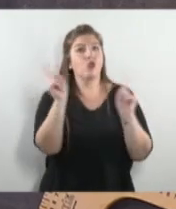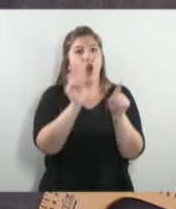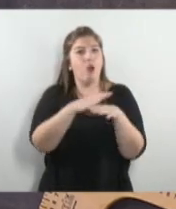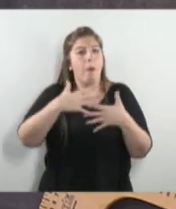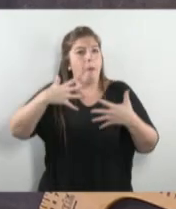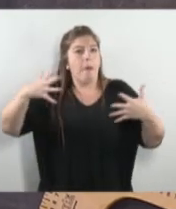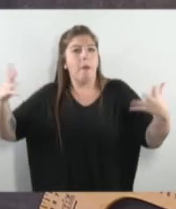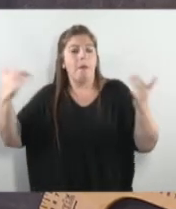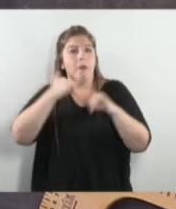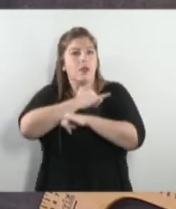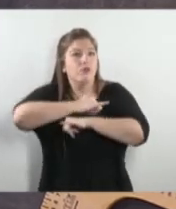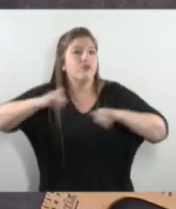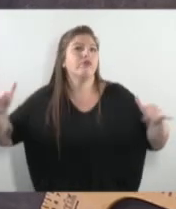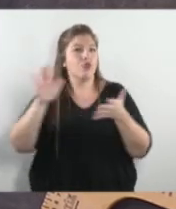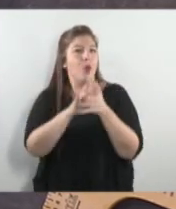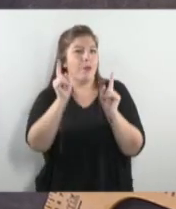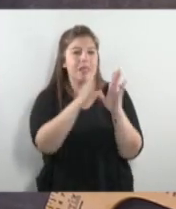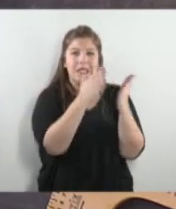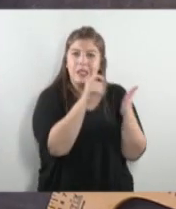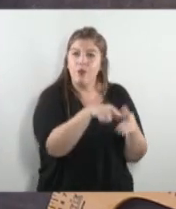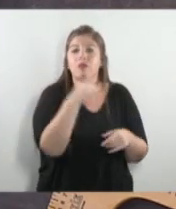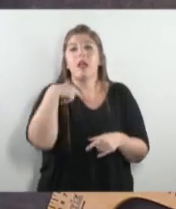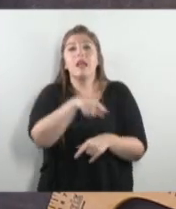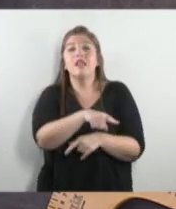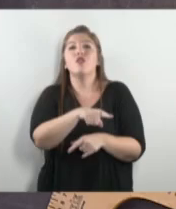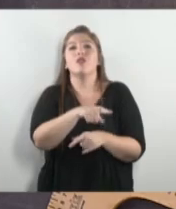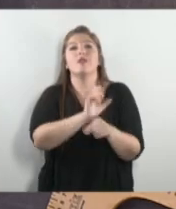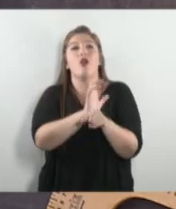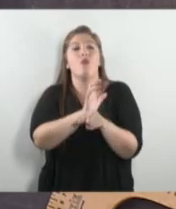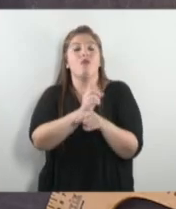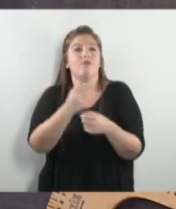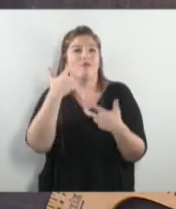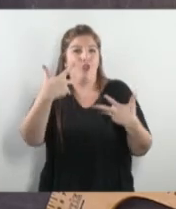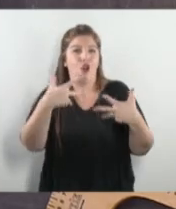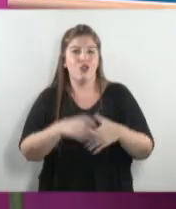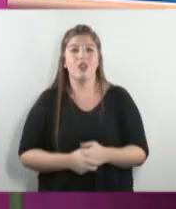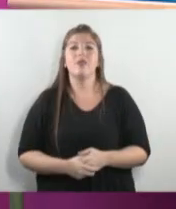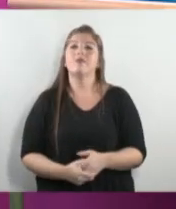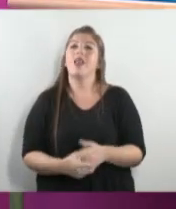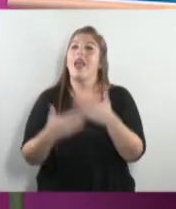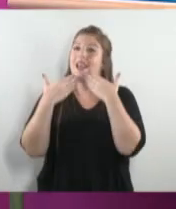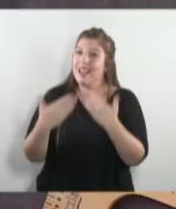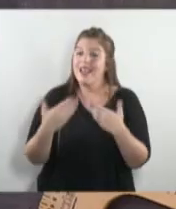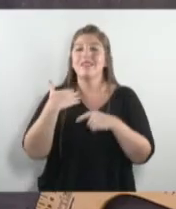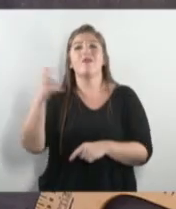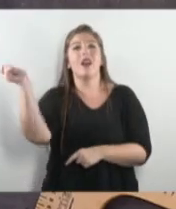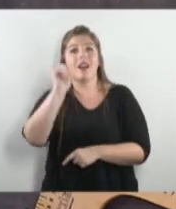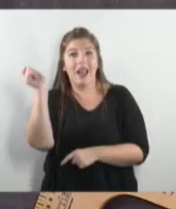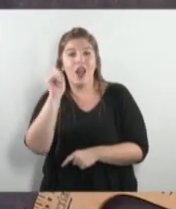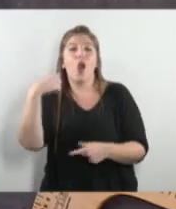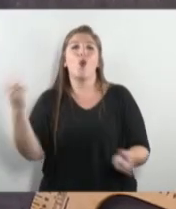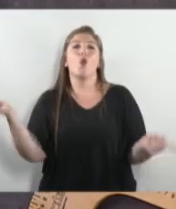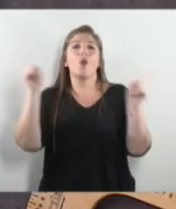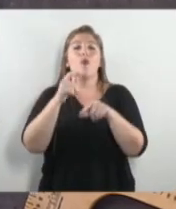Y bueno, es lo que hace que una obra sea realmente o se vuelva un clásico. Gracias, Mariel. Nos vamos, gracias, al recreo. Darío. Nosotros venimos